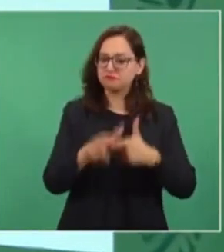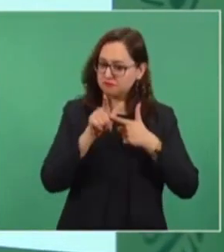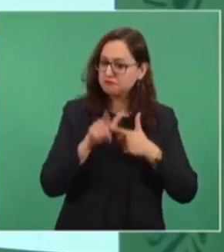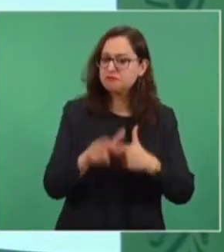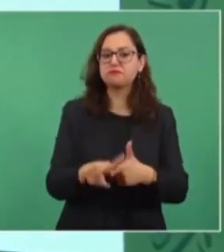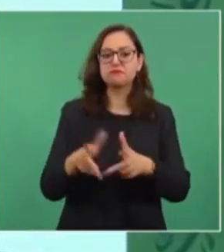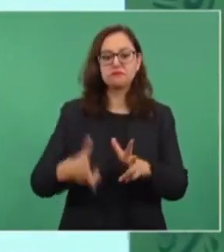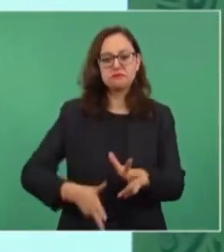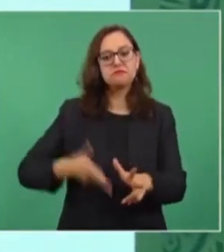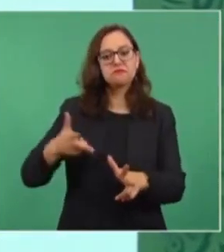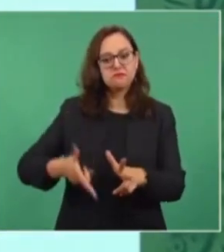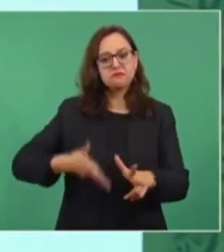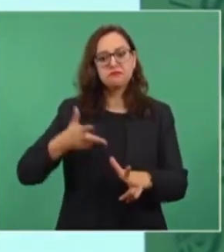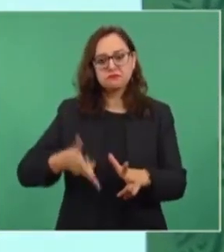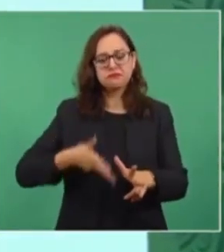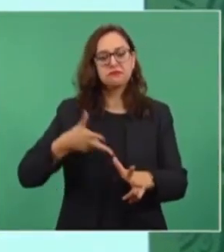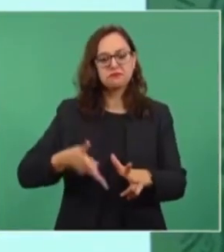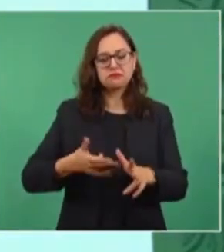pero